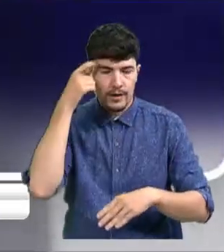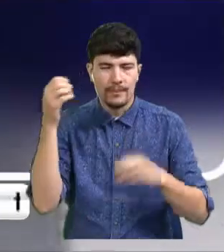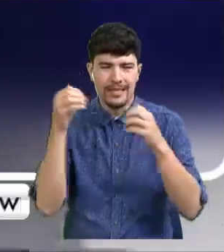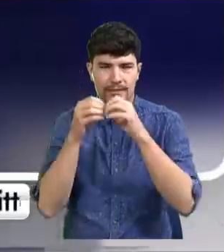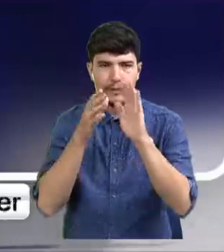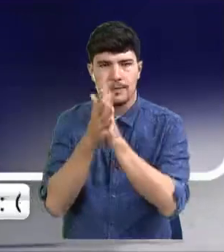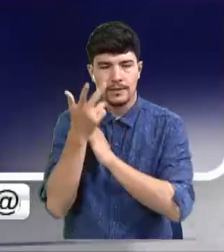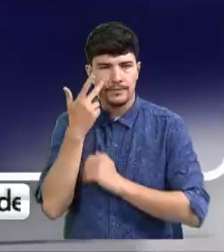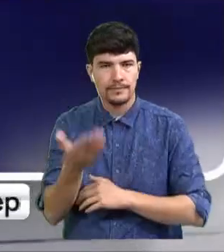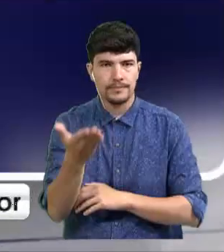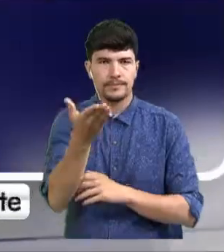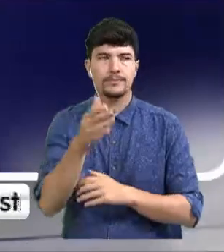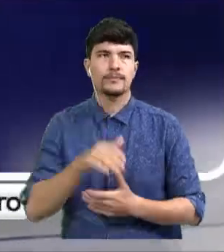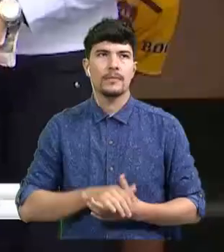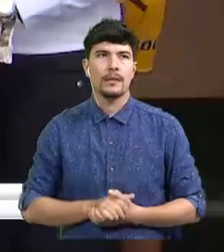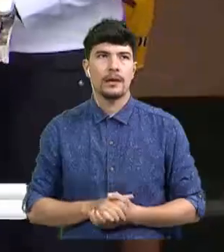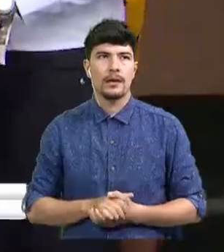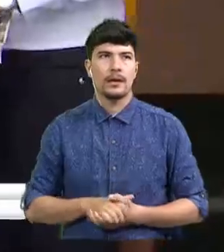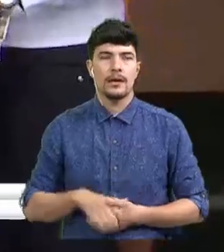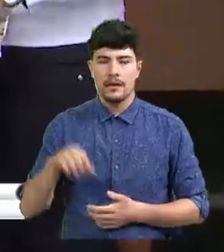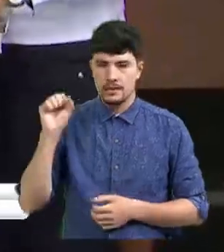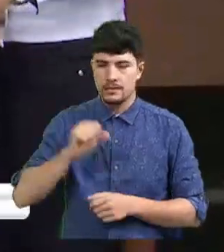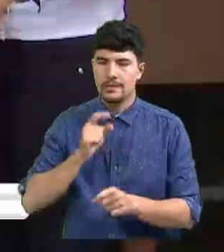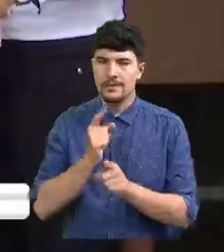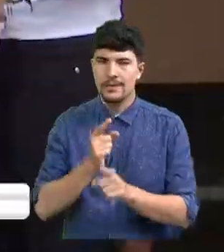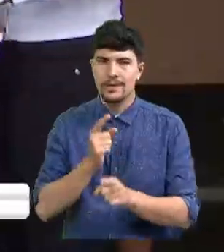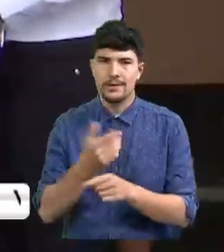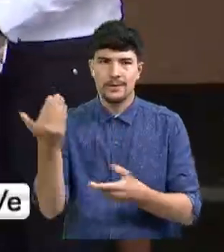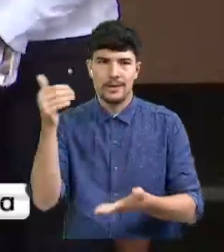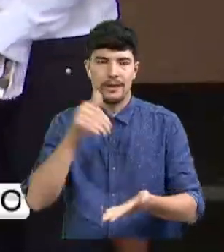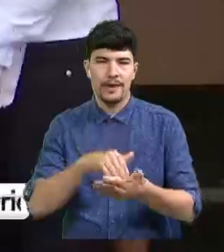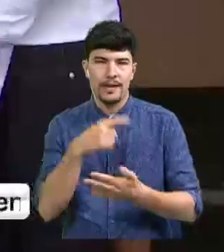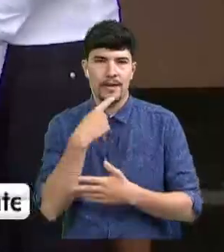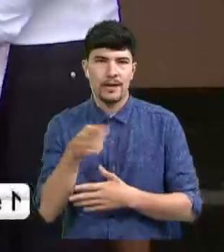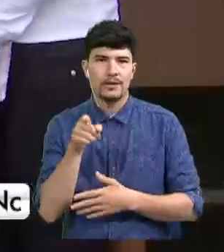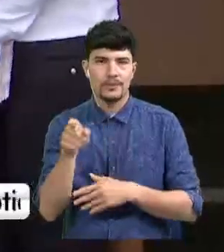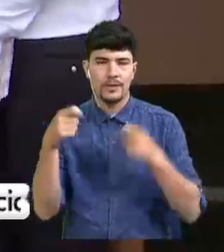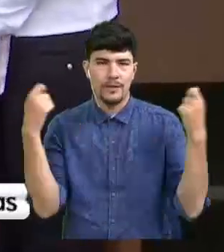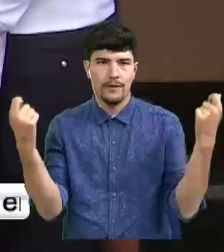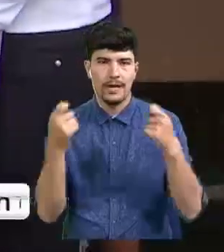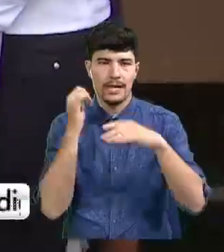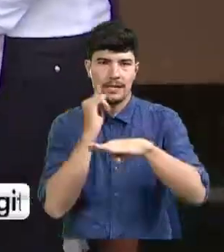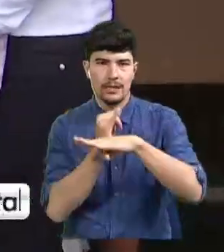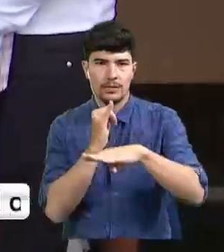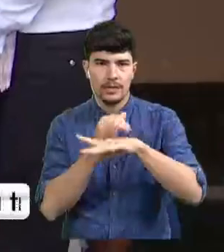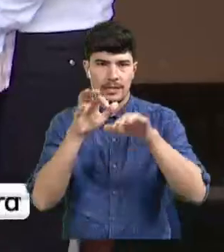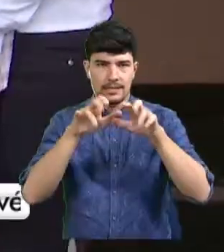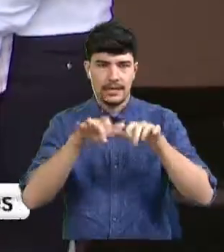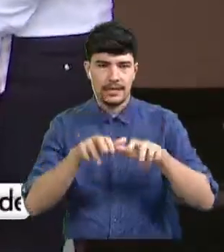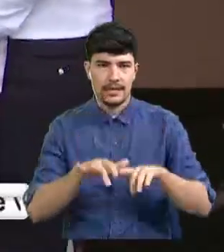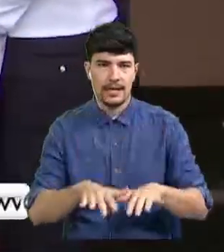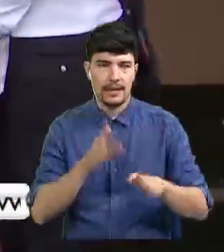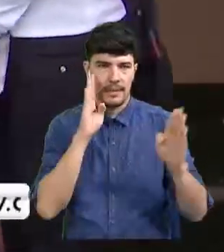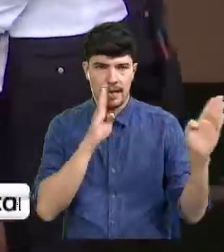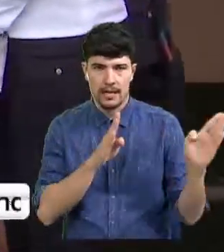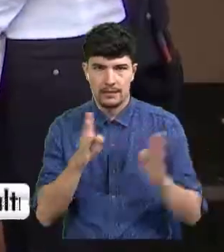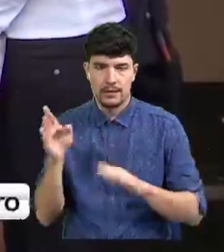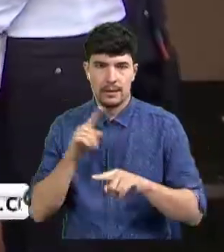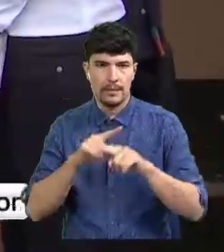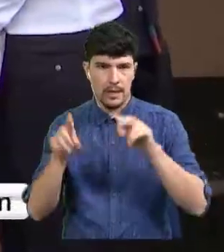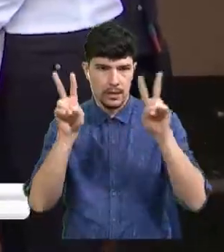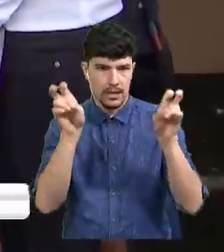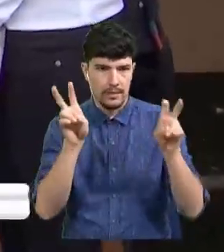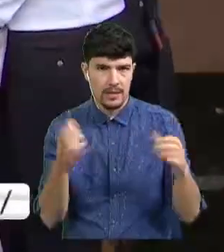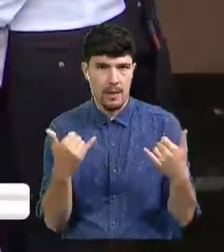contar? Karen, nuevamente los saludo, como bien usted lo decía, desde la oferta institucional de la Secretaría de Planeación, pero para hablar un poco sobre